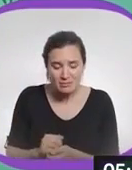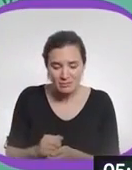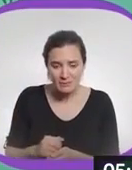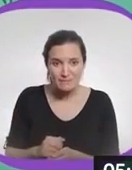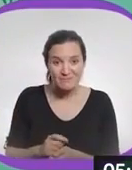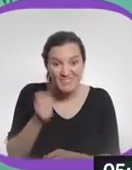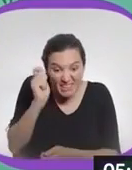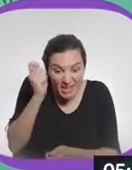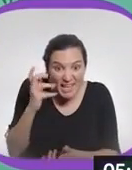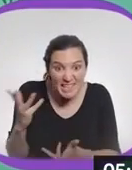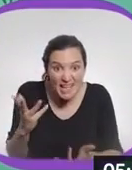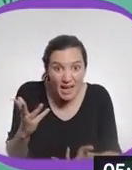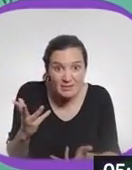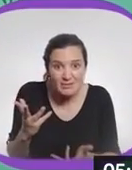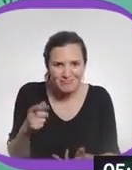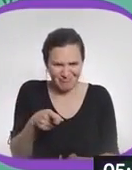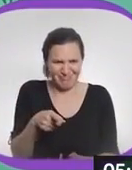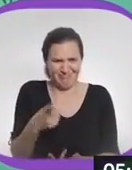¡Esa no es una varita, es Wanda!